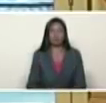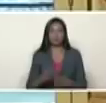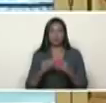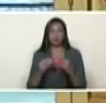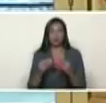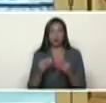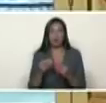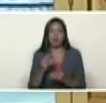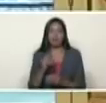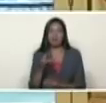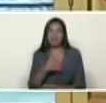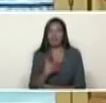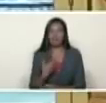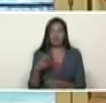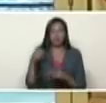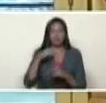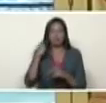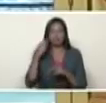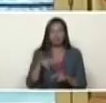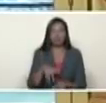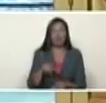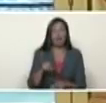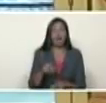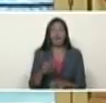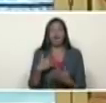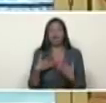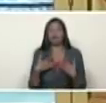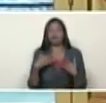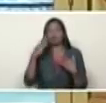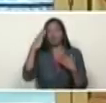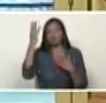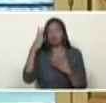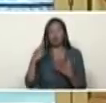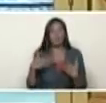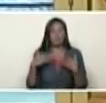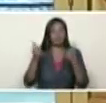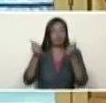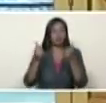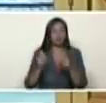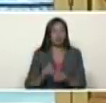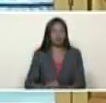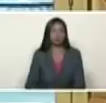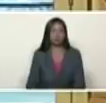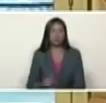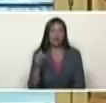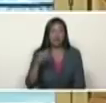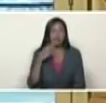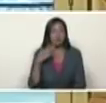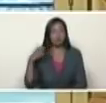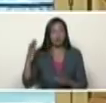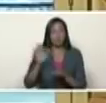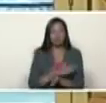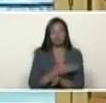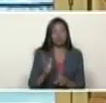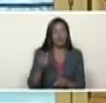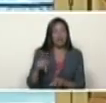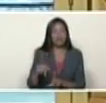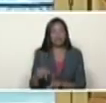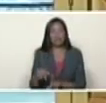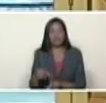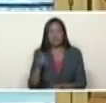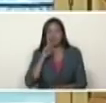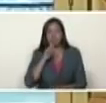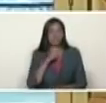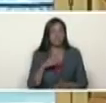de matar. Bueno, Dios me salvó. No tengo excusa, tengo que seguir trabajando. Que trataron de darme un golpe de Estado en base a la